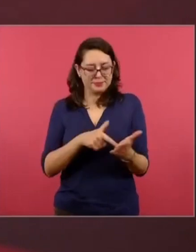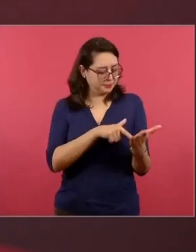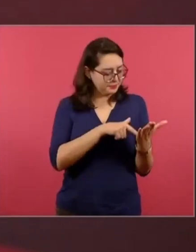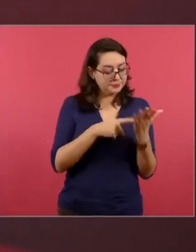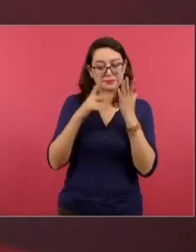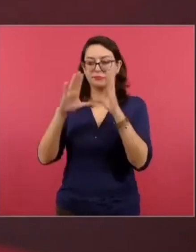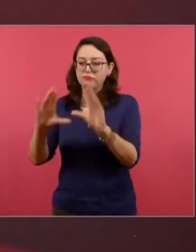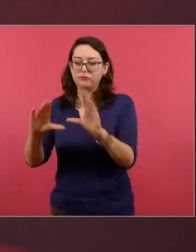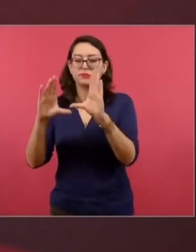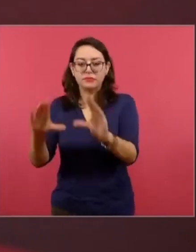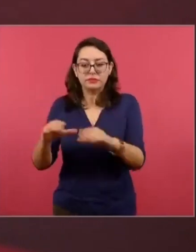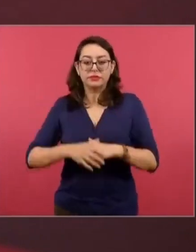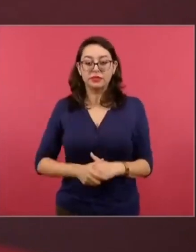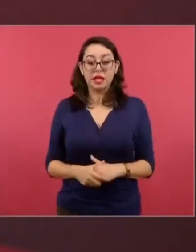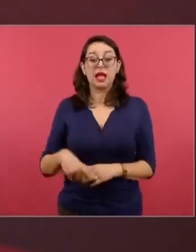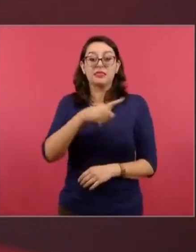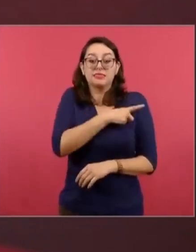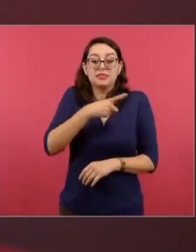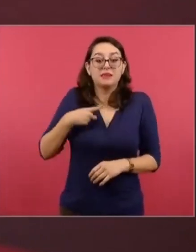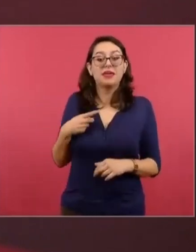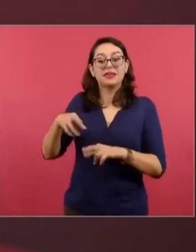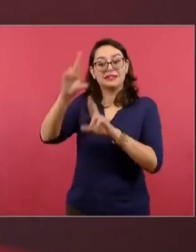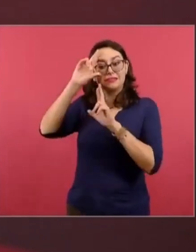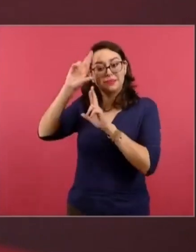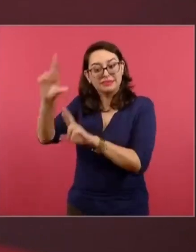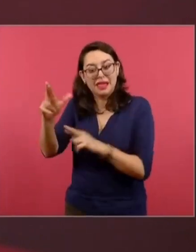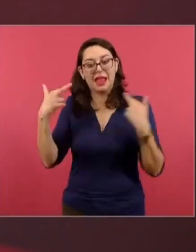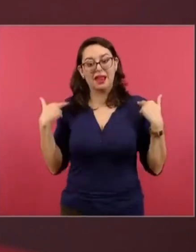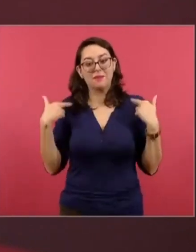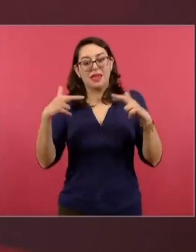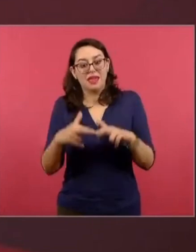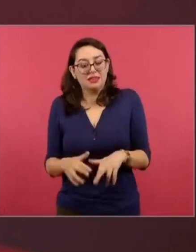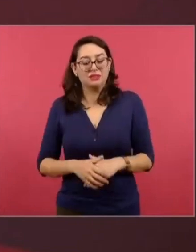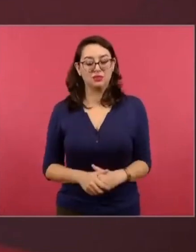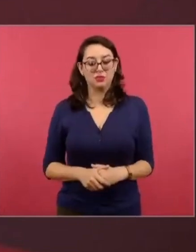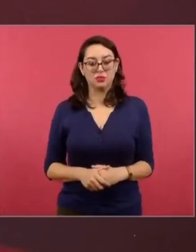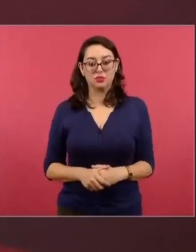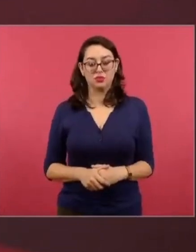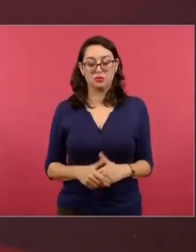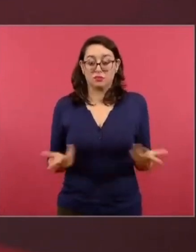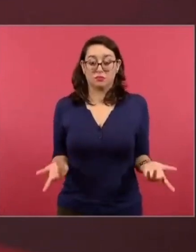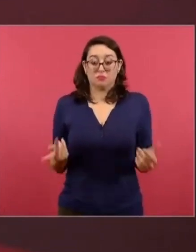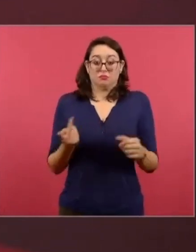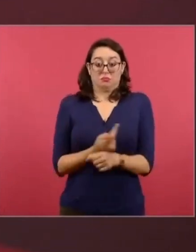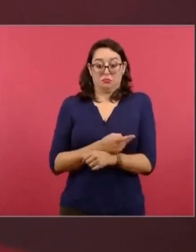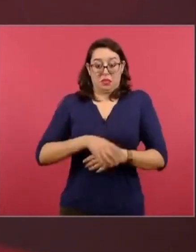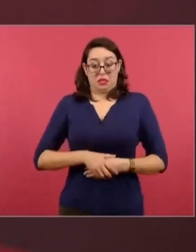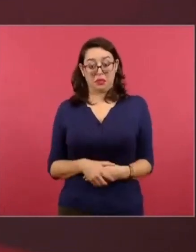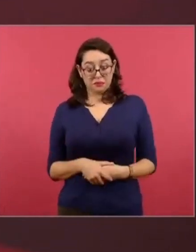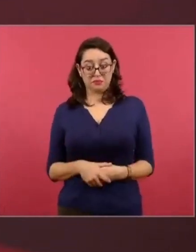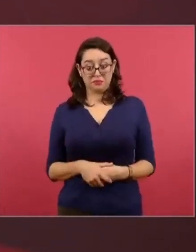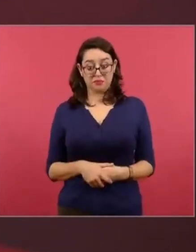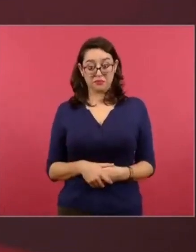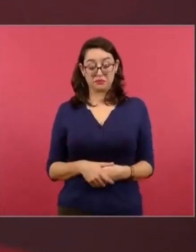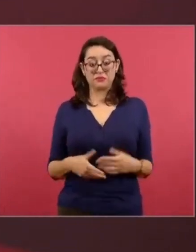de respeto, al menos sí de reconocimiento al magisterio. Regresamos otra vez con la prueba PISA. España estará